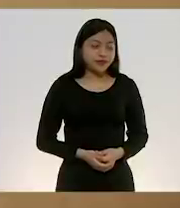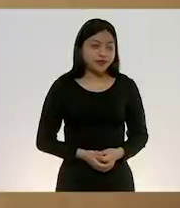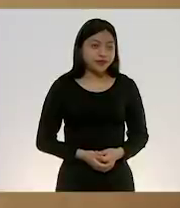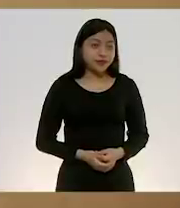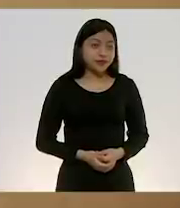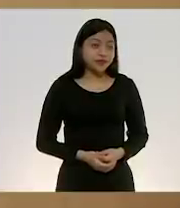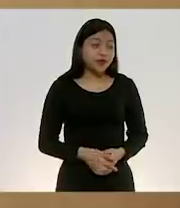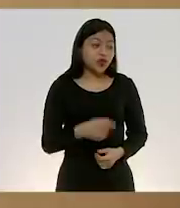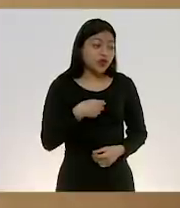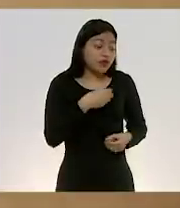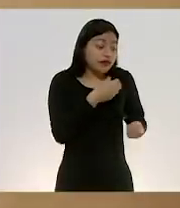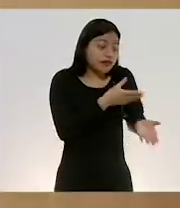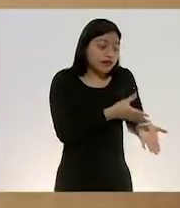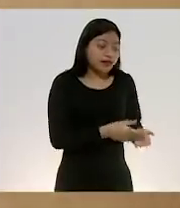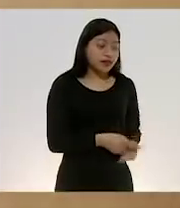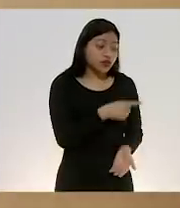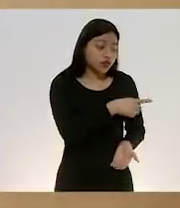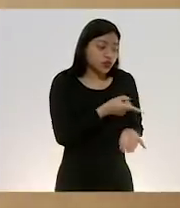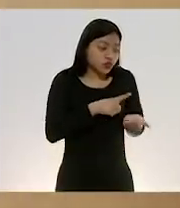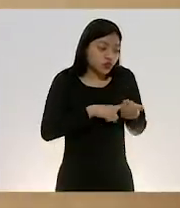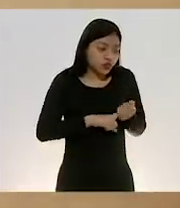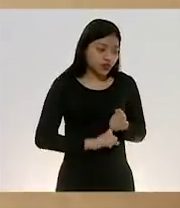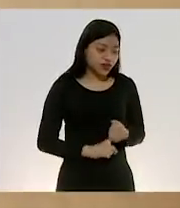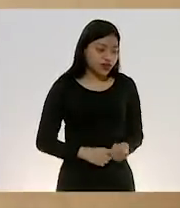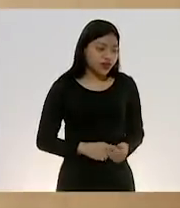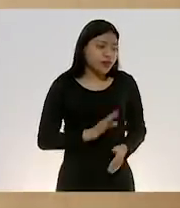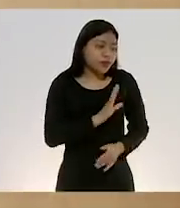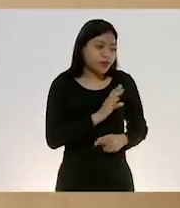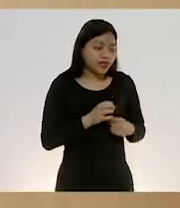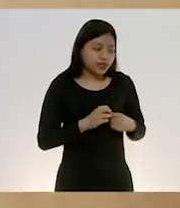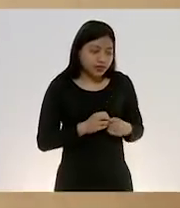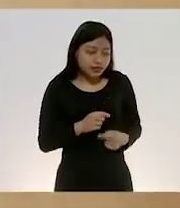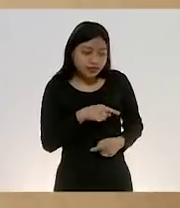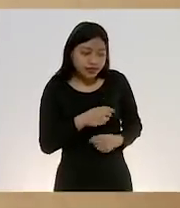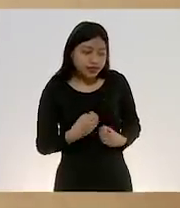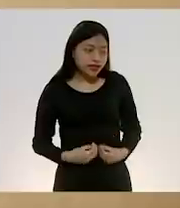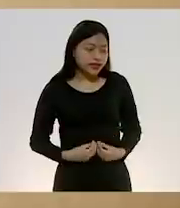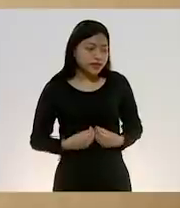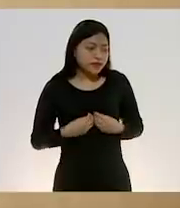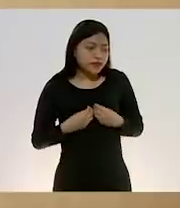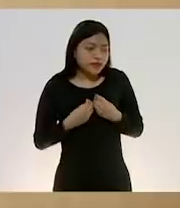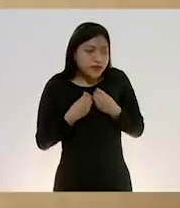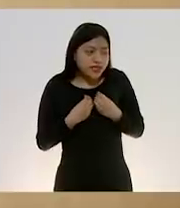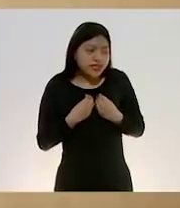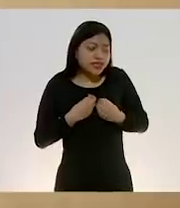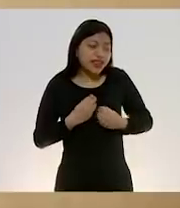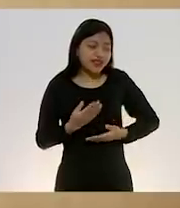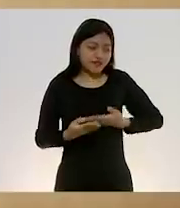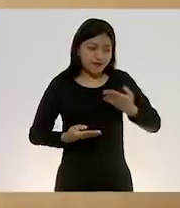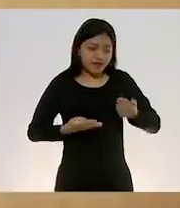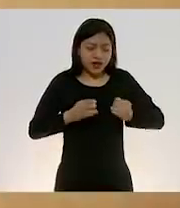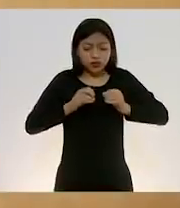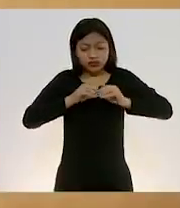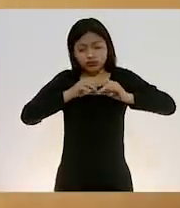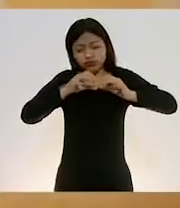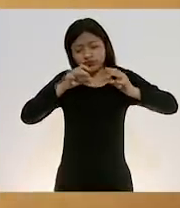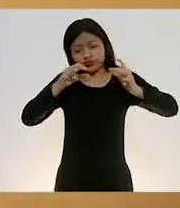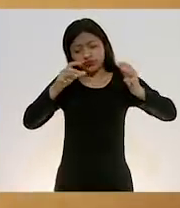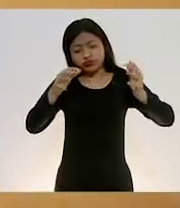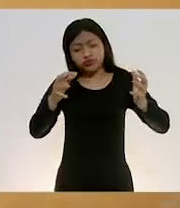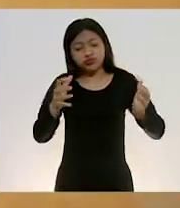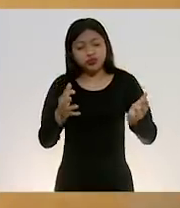pakik takustal unohtukulile okoto. Techtun kanabet ukuchul titulaka